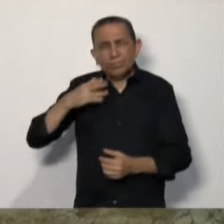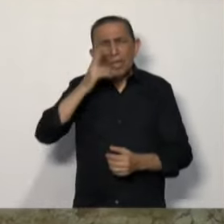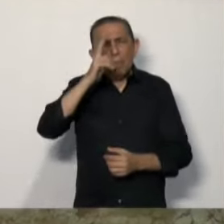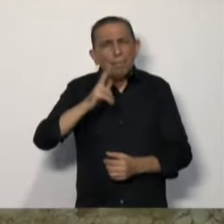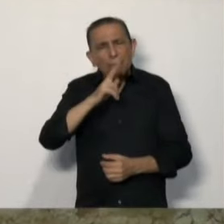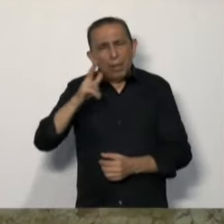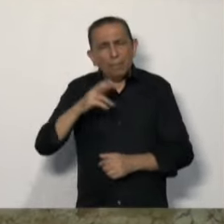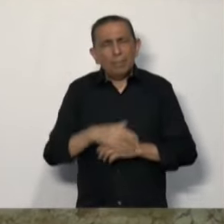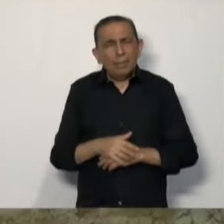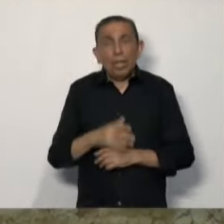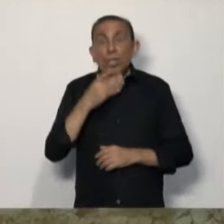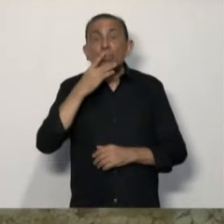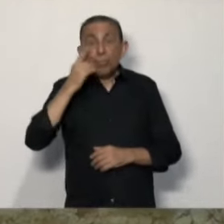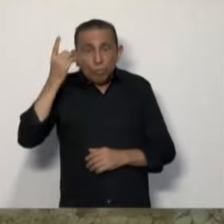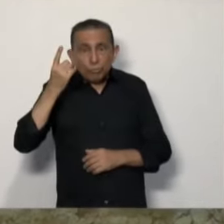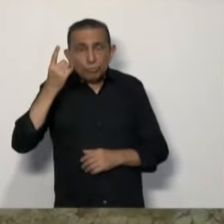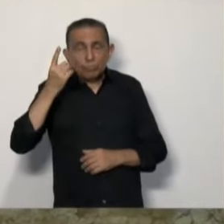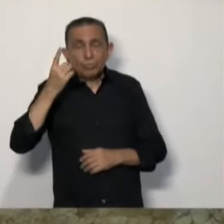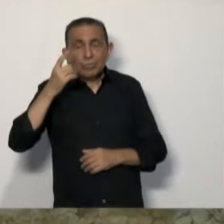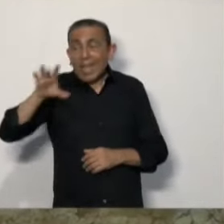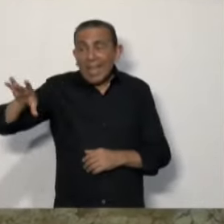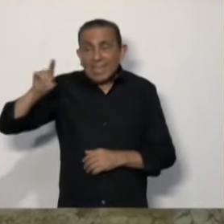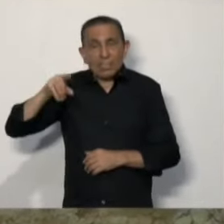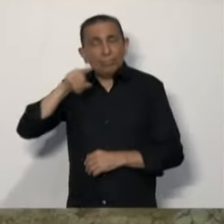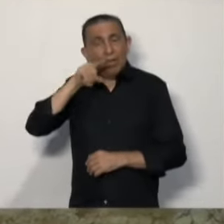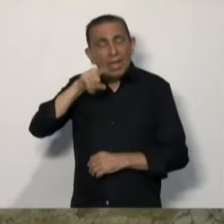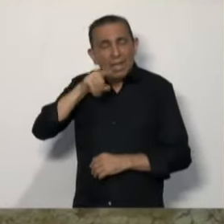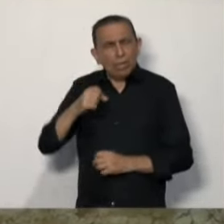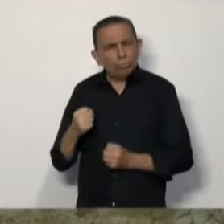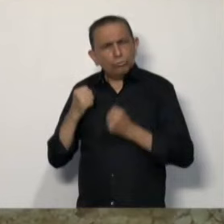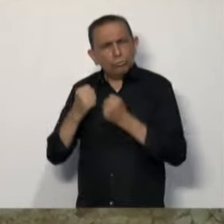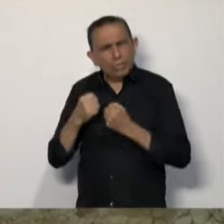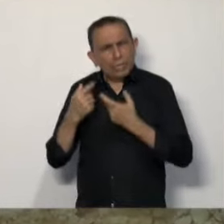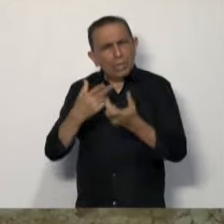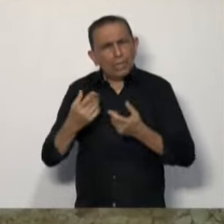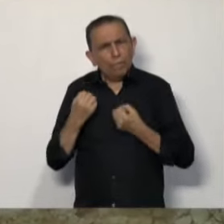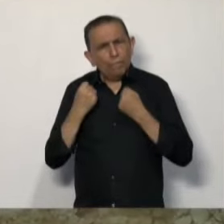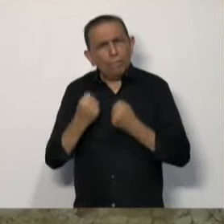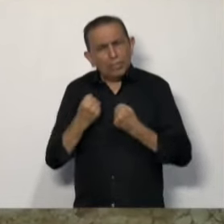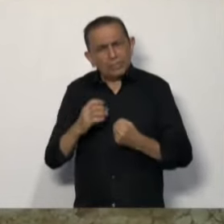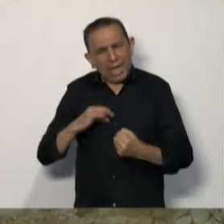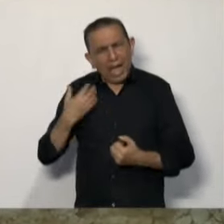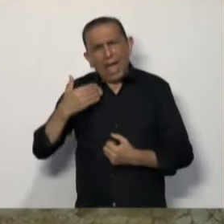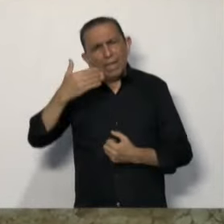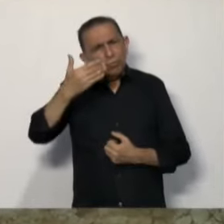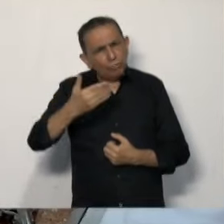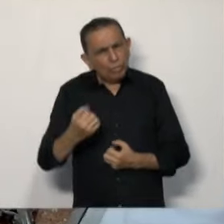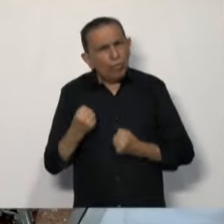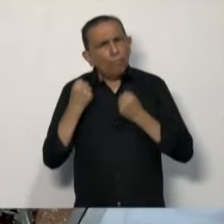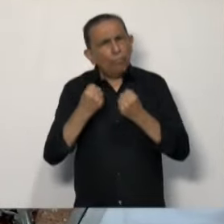Dios nuestro Señor, que lo eligió, lo sostenga y fortalezca por muchos años más.